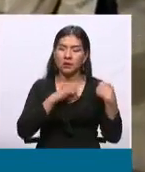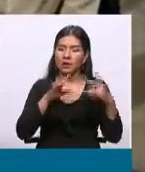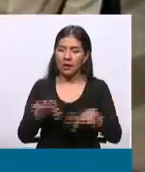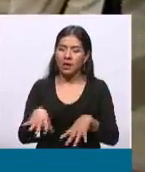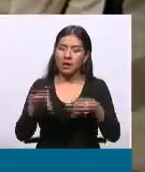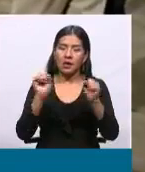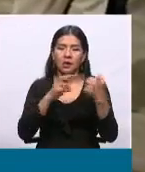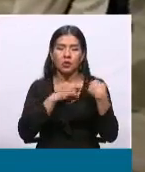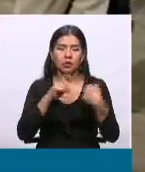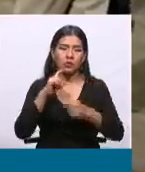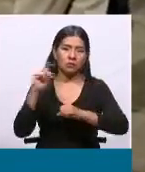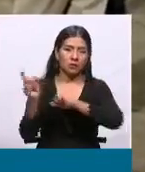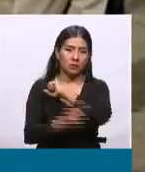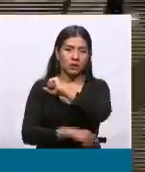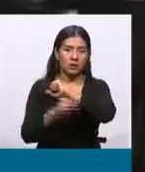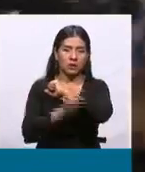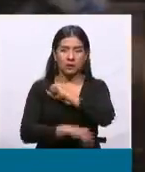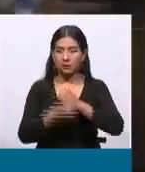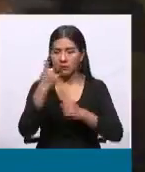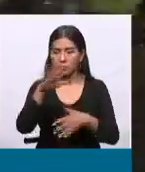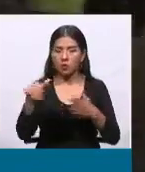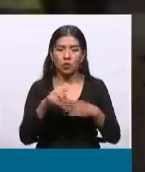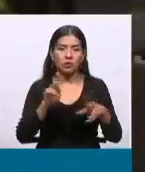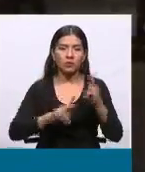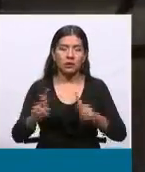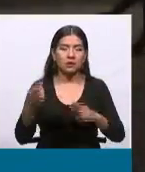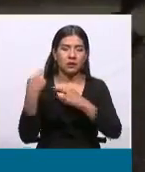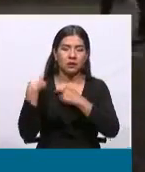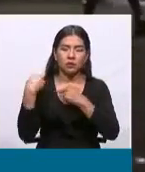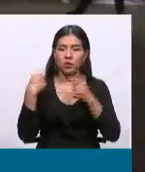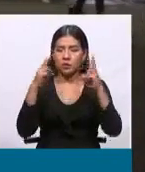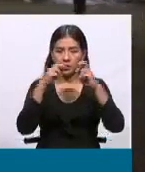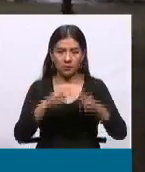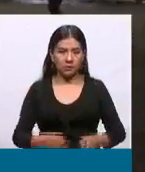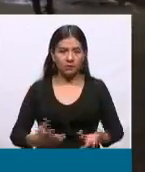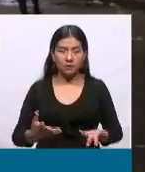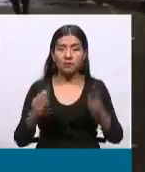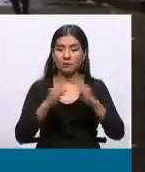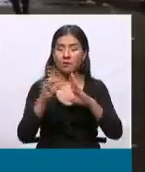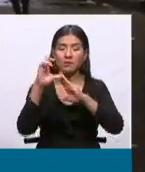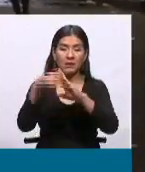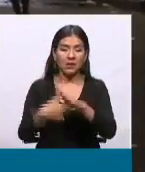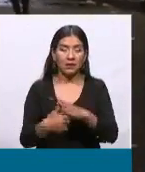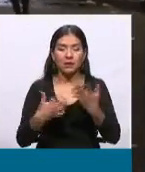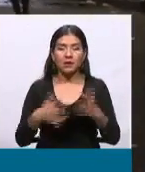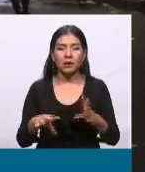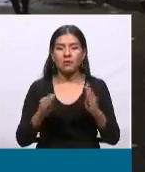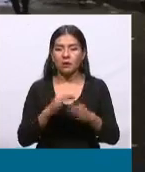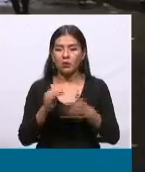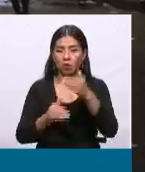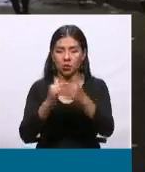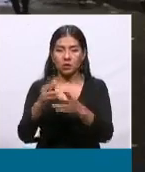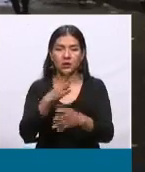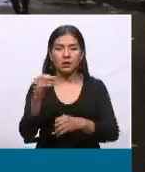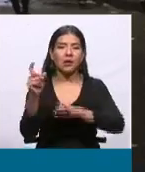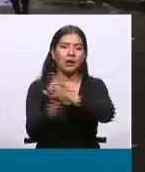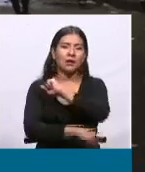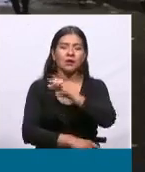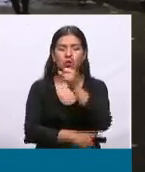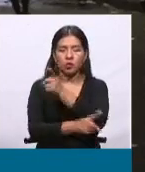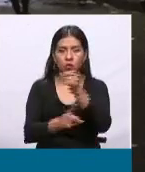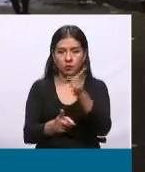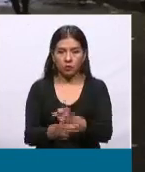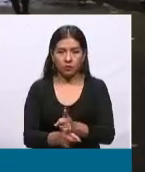asumir la responsabilidad de investigar y finalmente procesar y castigar como corresponde.